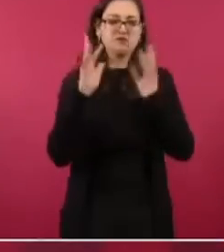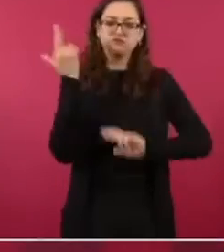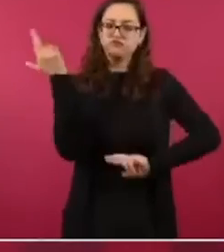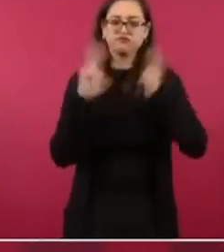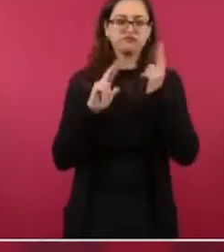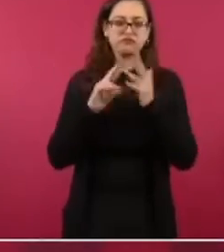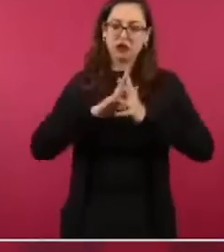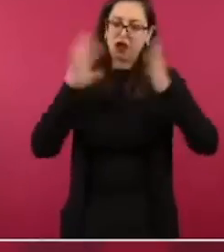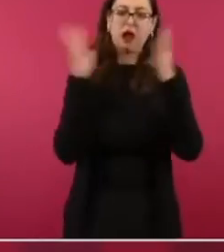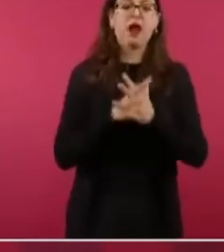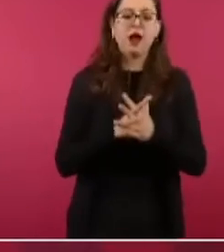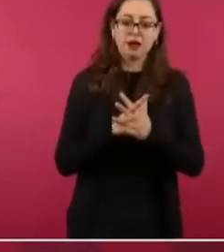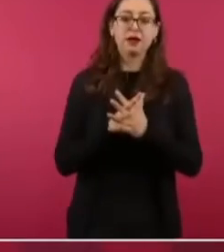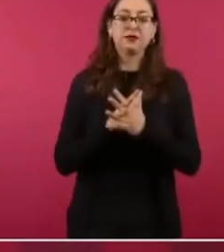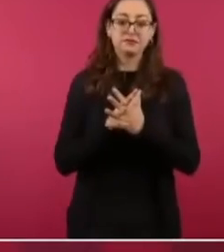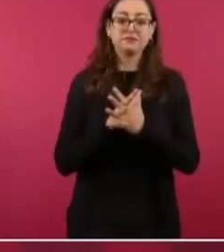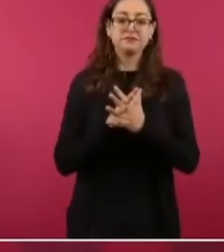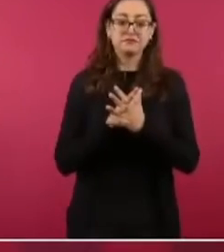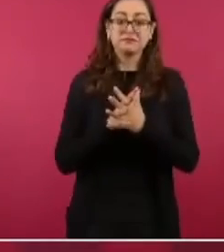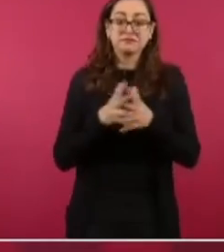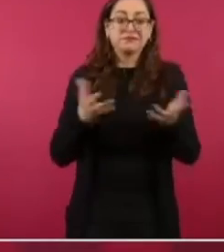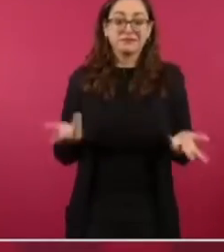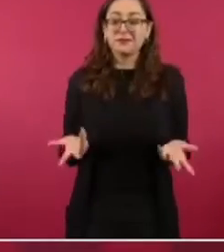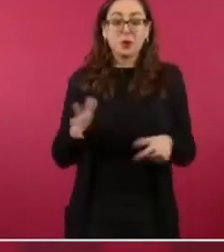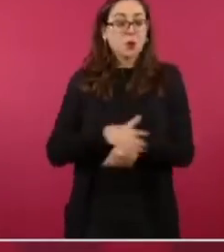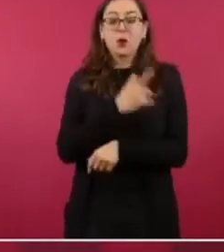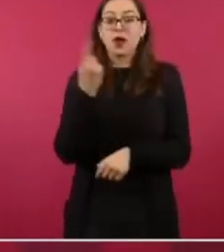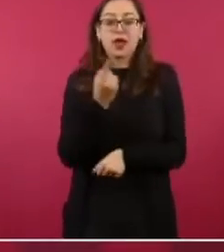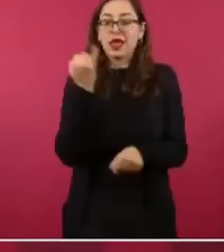espalda al pueblo. No se puede.